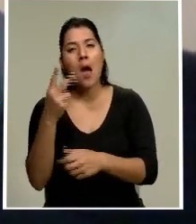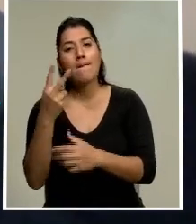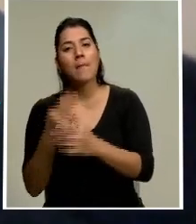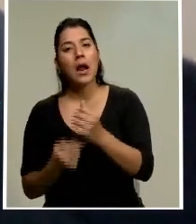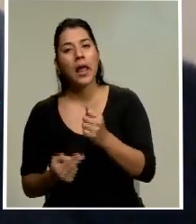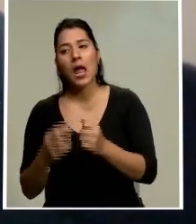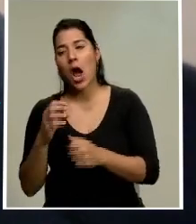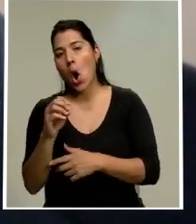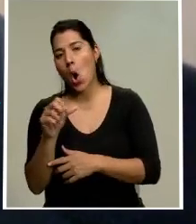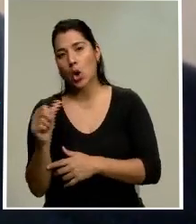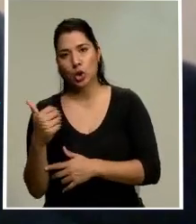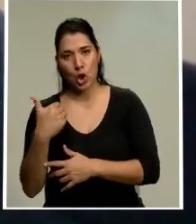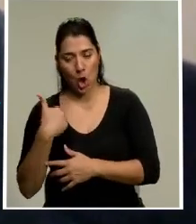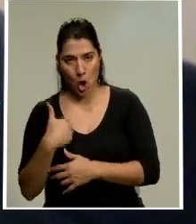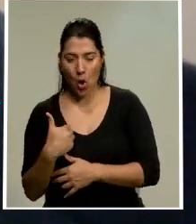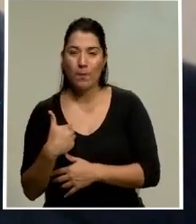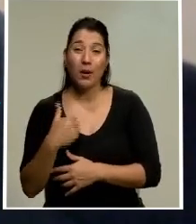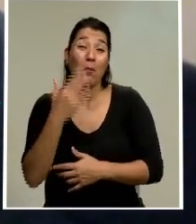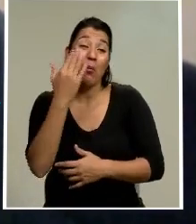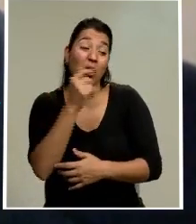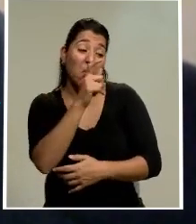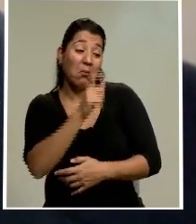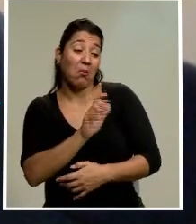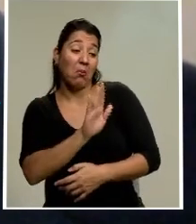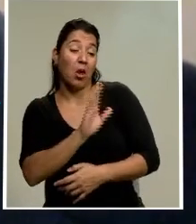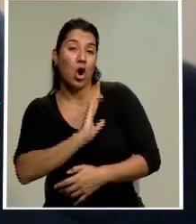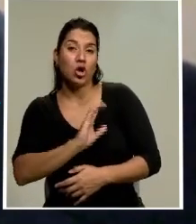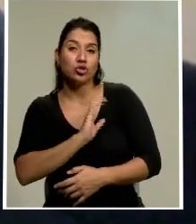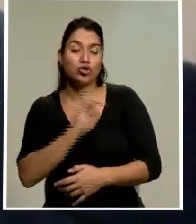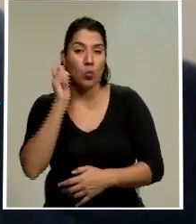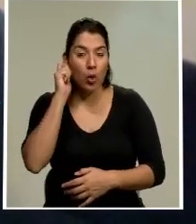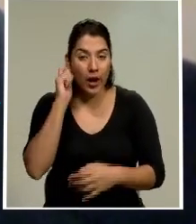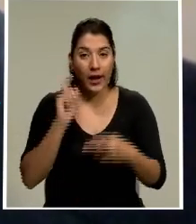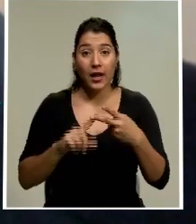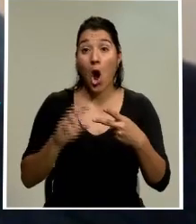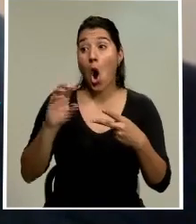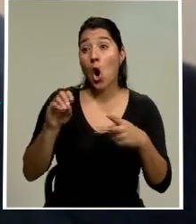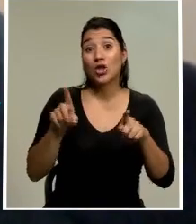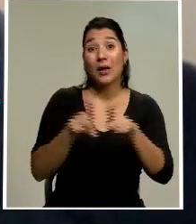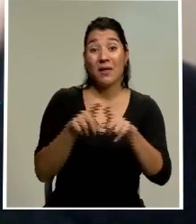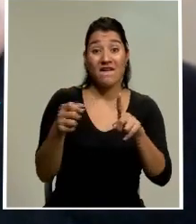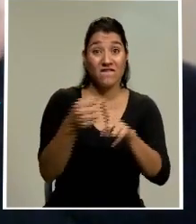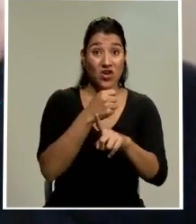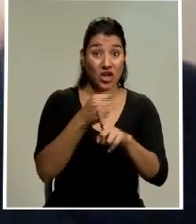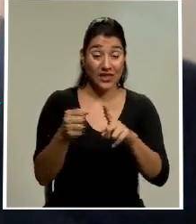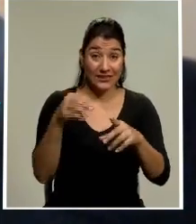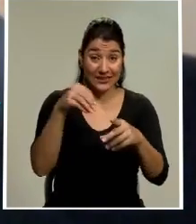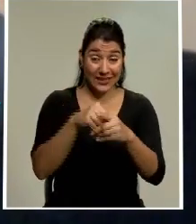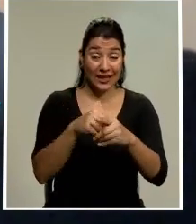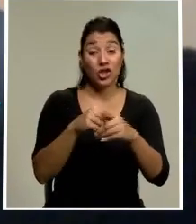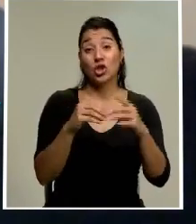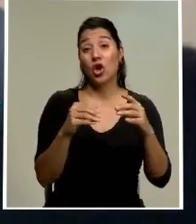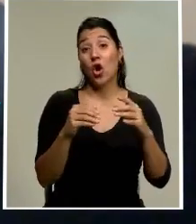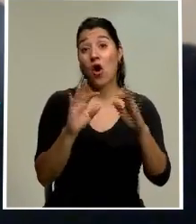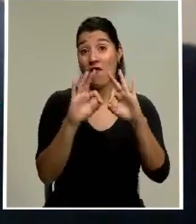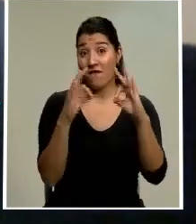importante analizar la violencia intrafamiliar y particularmente una serie de